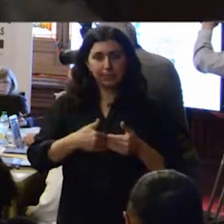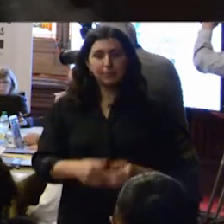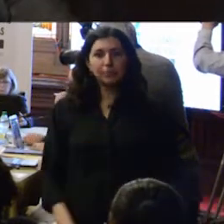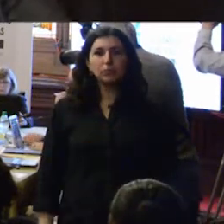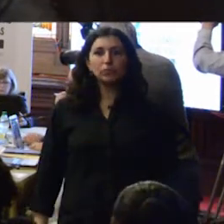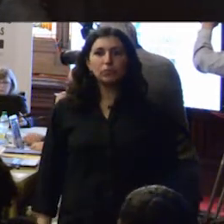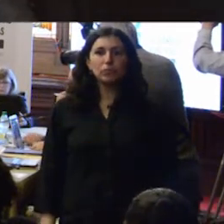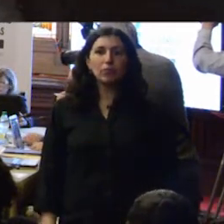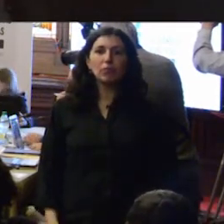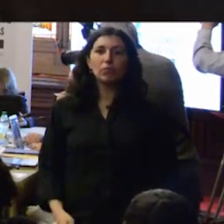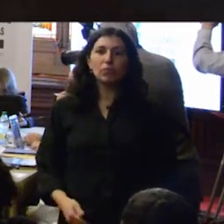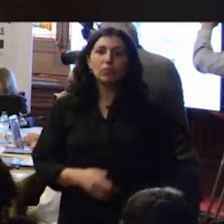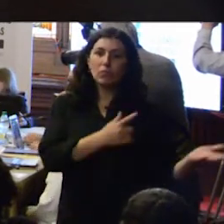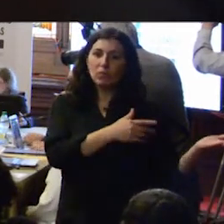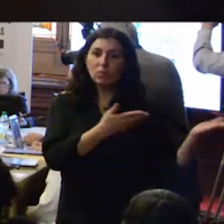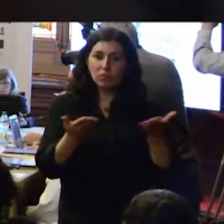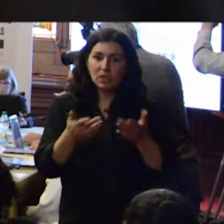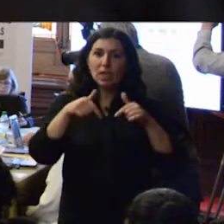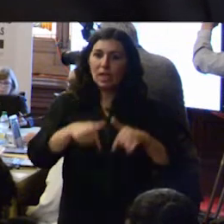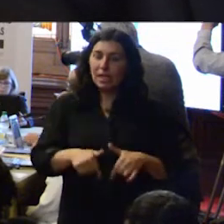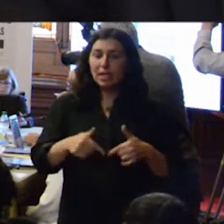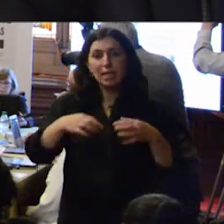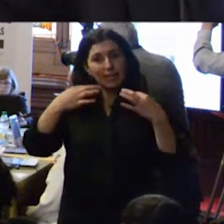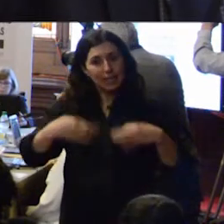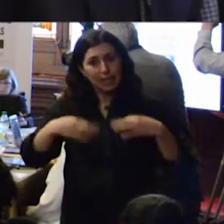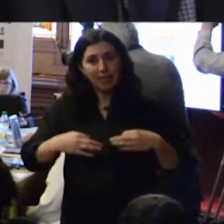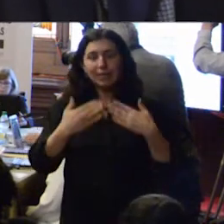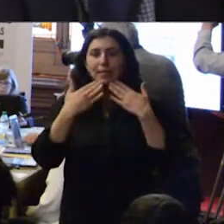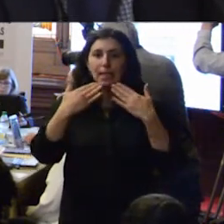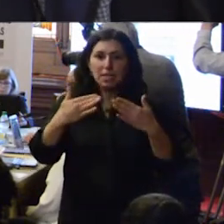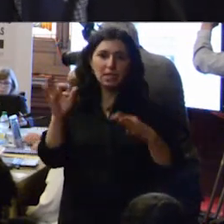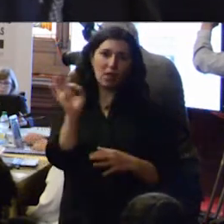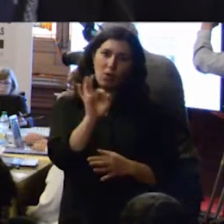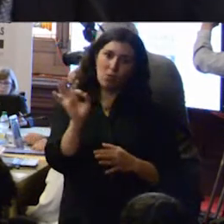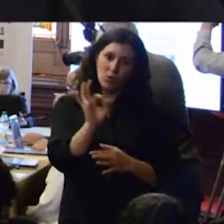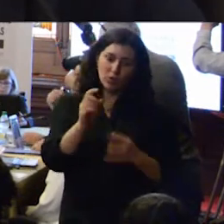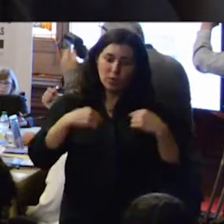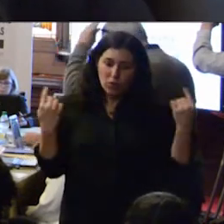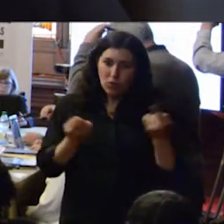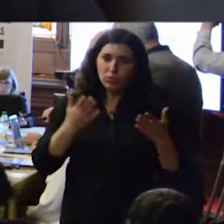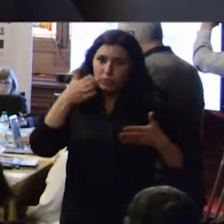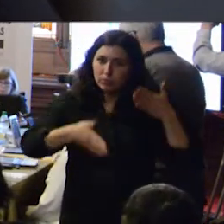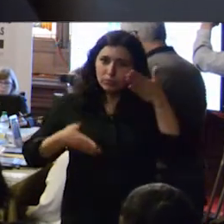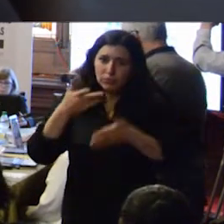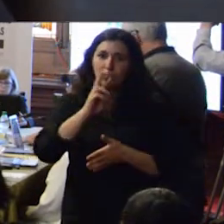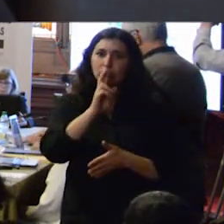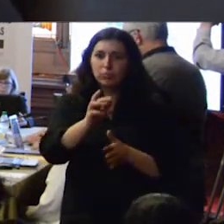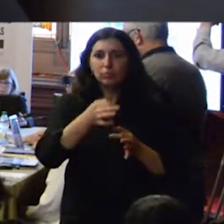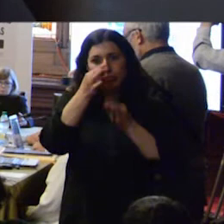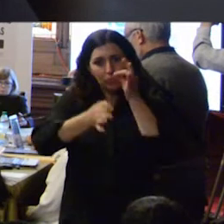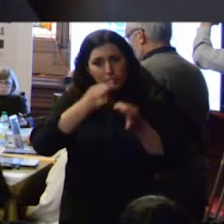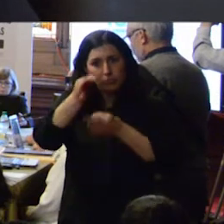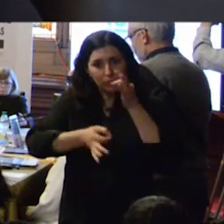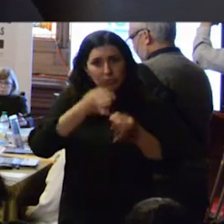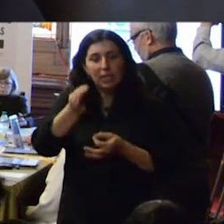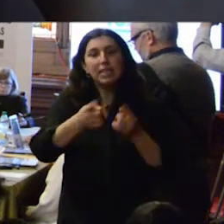No sé si este es el espacio para continuar. Bueno, efectivamente, gracias por la oportunidad. En efecto, en nombre del Defensor del Pueblo, Alfredo Castillero Hoyos, quien les